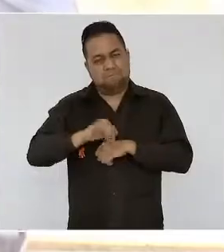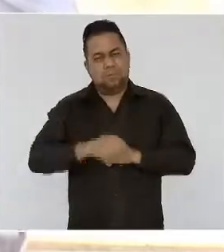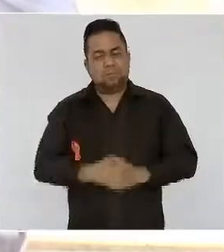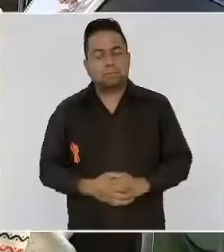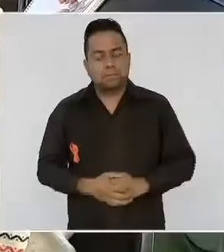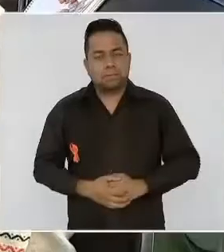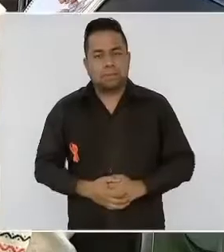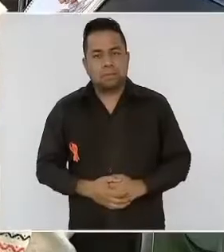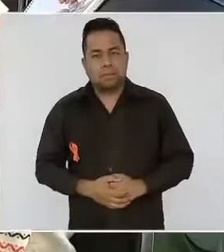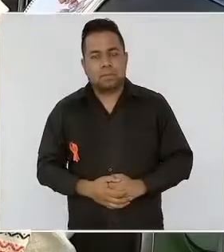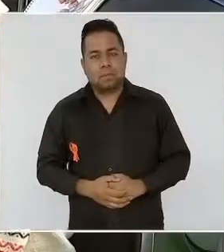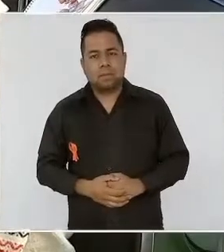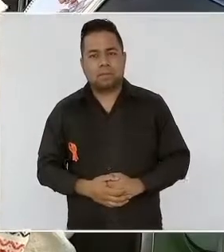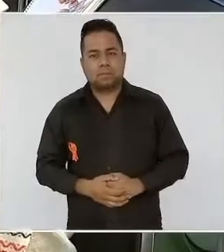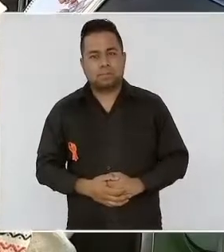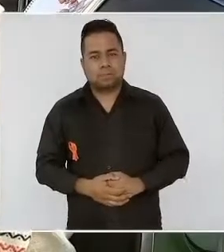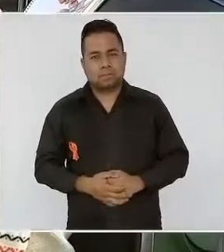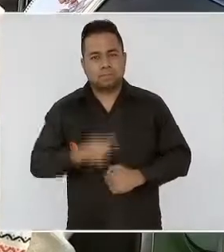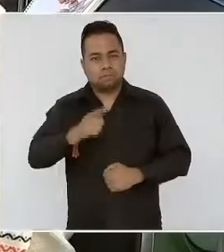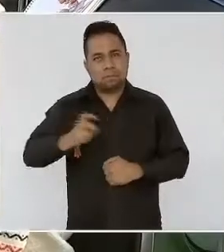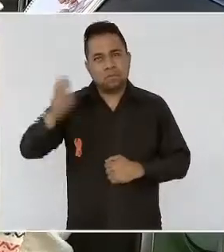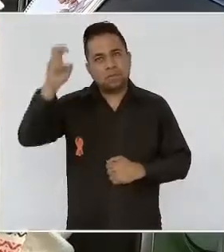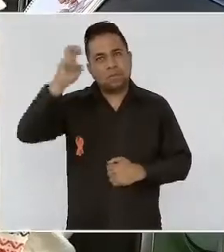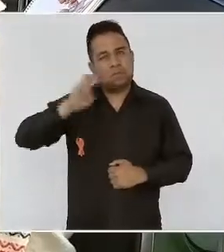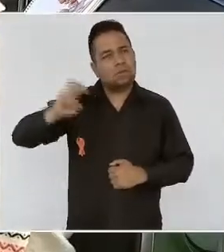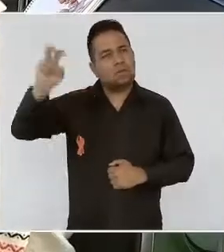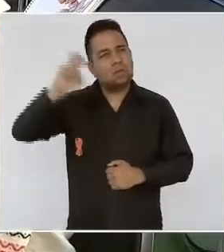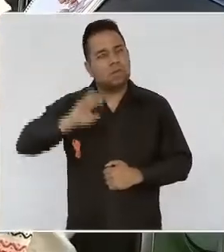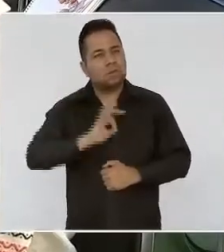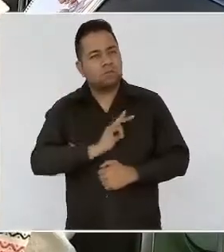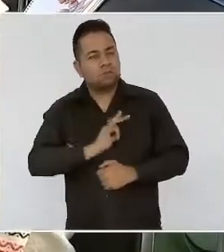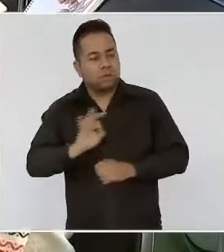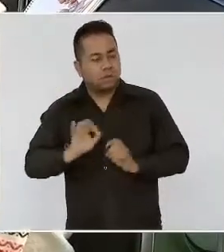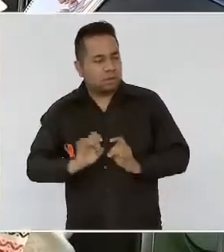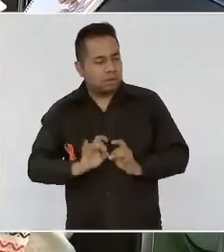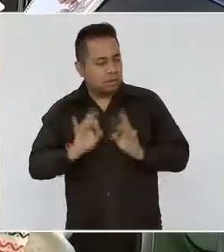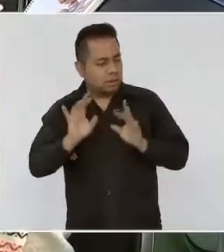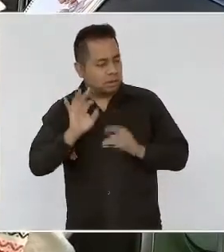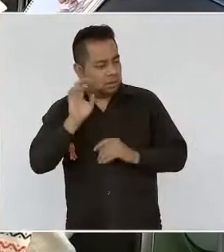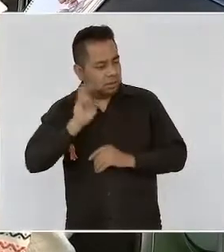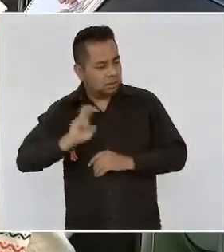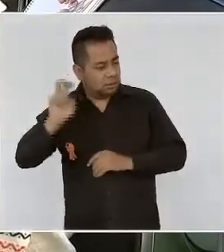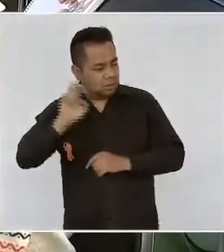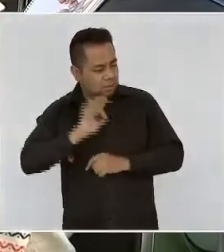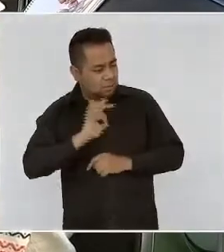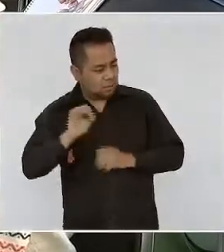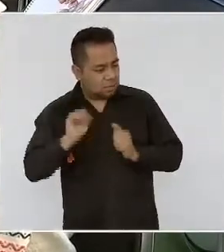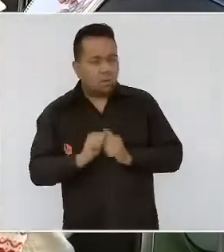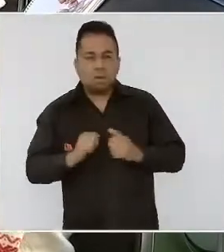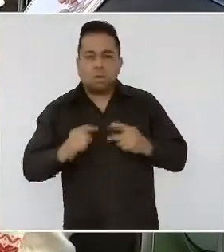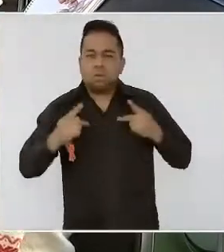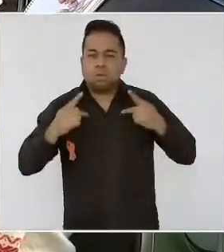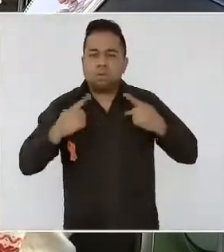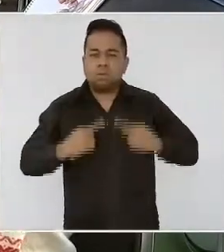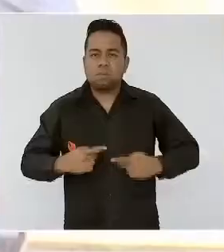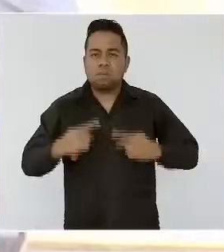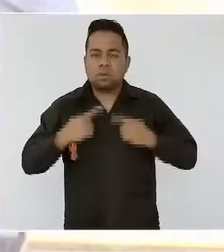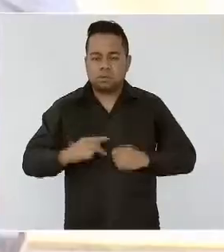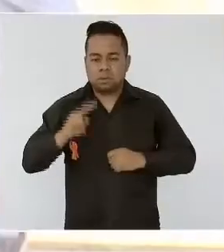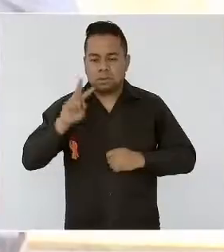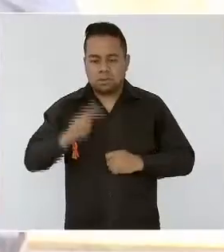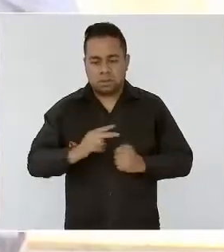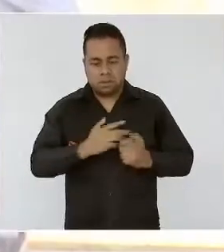puedes soñar un momento, un instante, incluso con las personas que